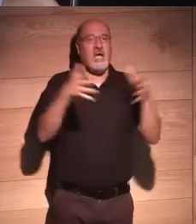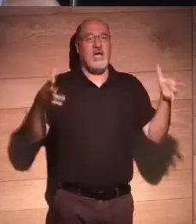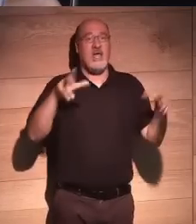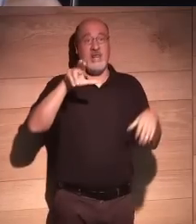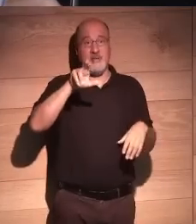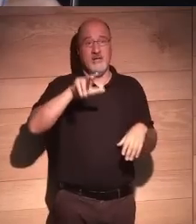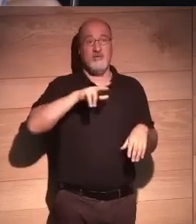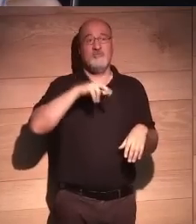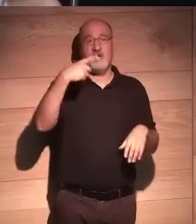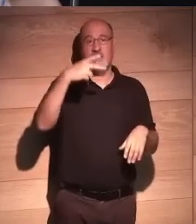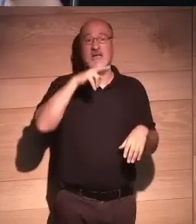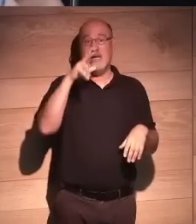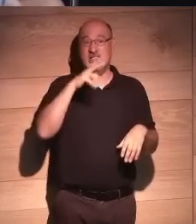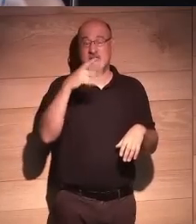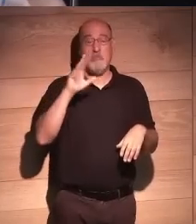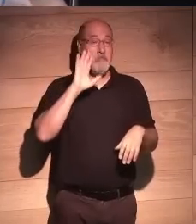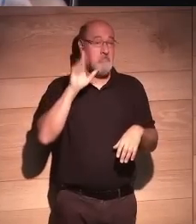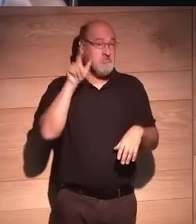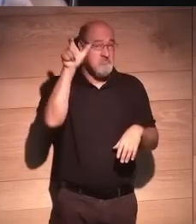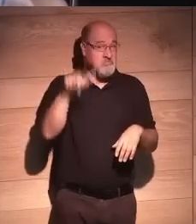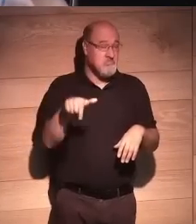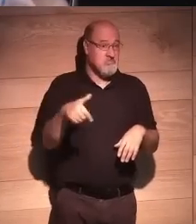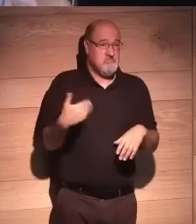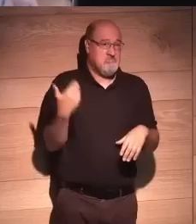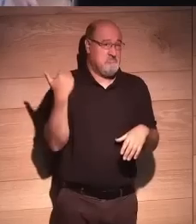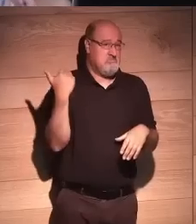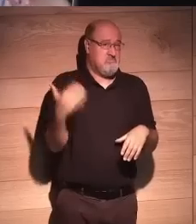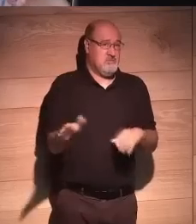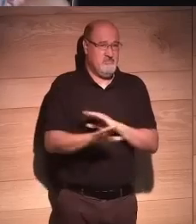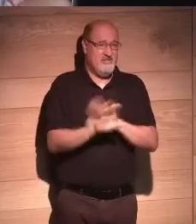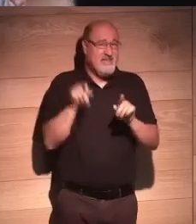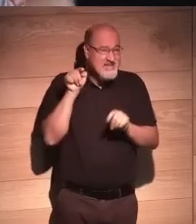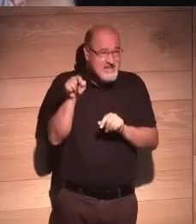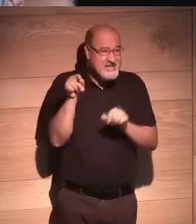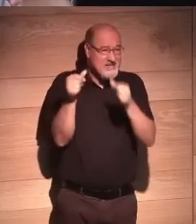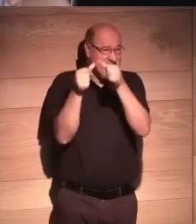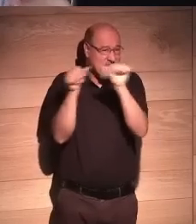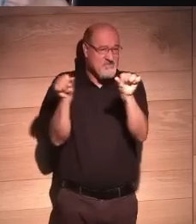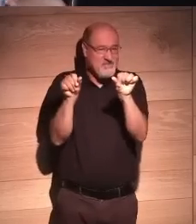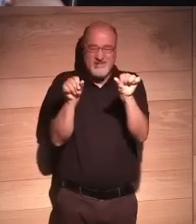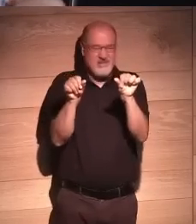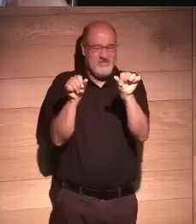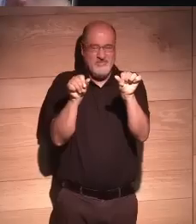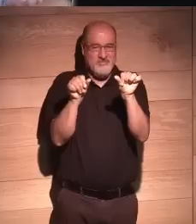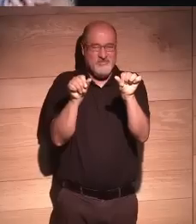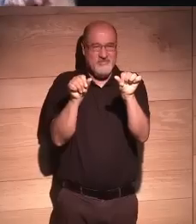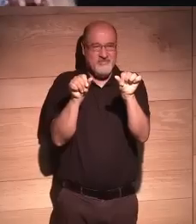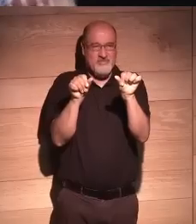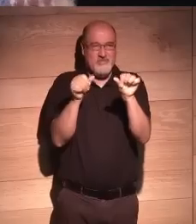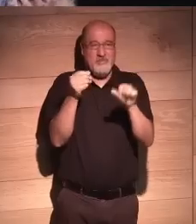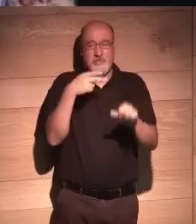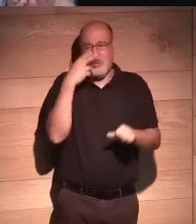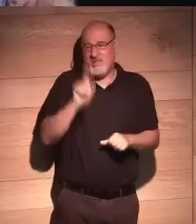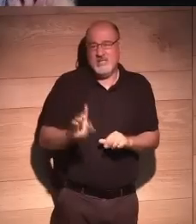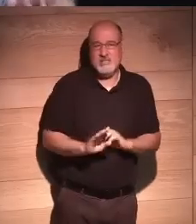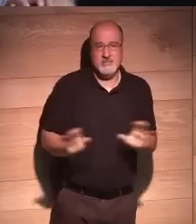El Gran Hermano. A mí me pareció que dije, esto no puede salir bien. No me